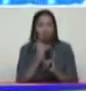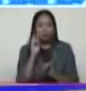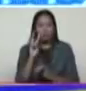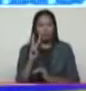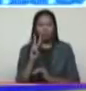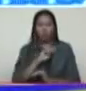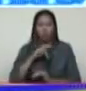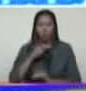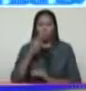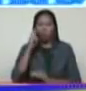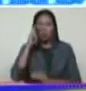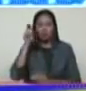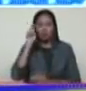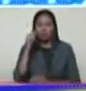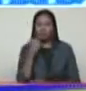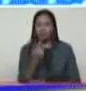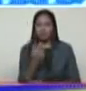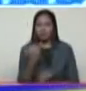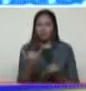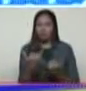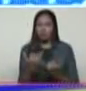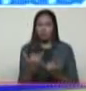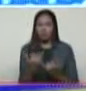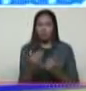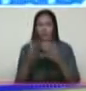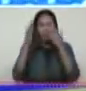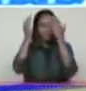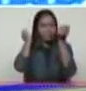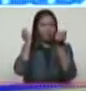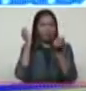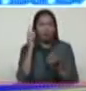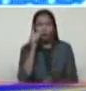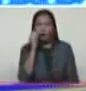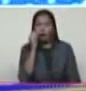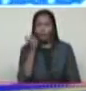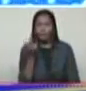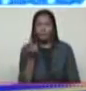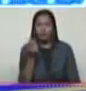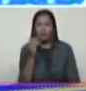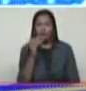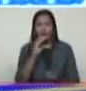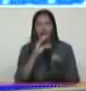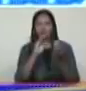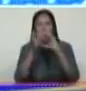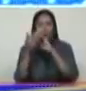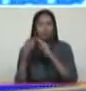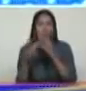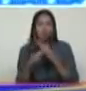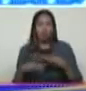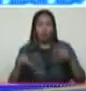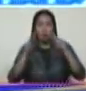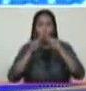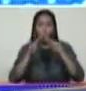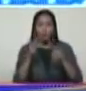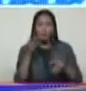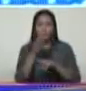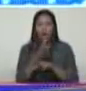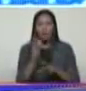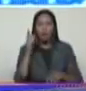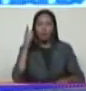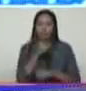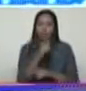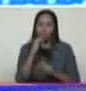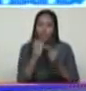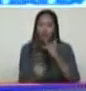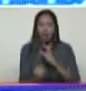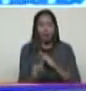nuestro canciller y al embajador Samuel Moncada en la Organización de Naciones Unidas que llevemos la denuncia hasta las